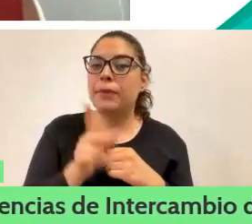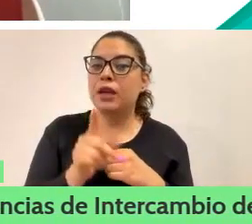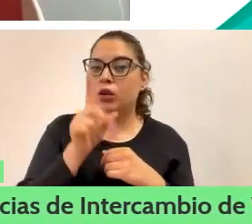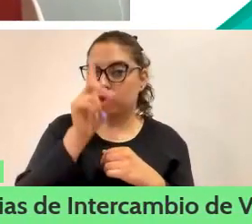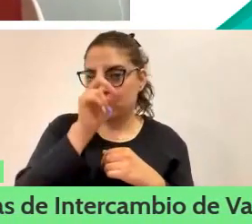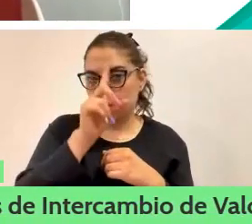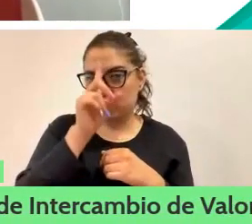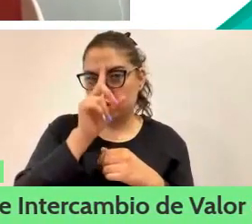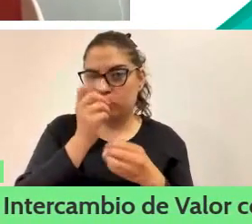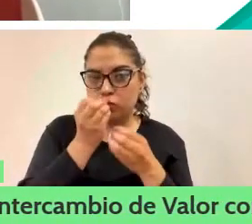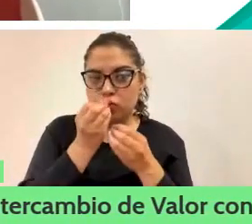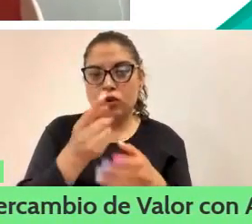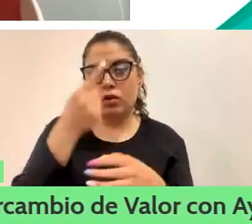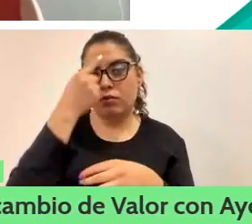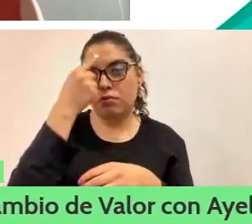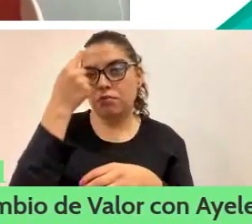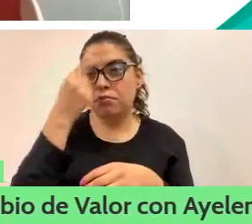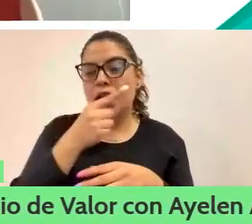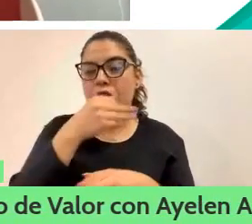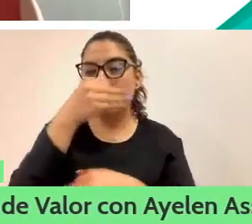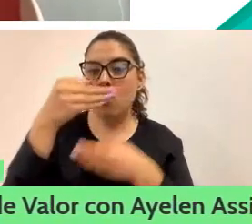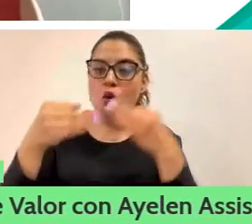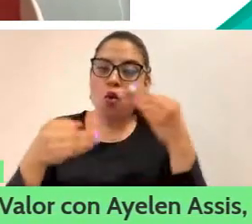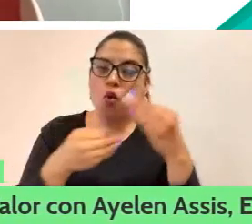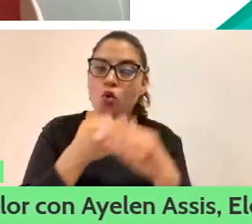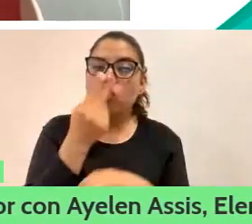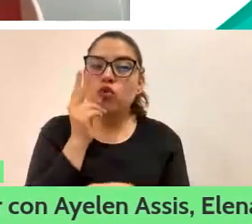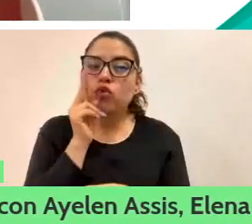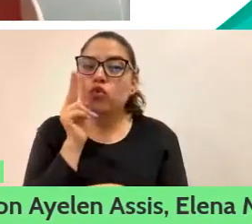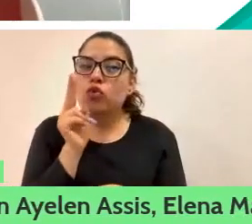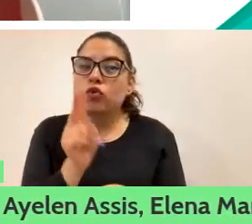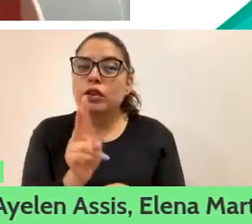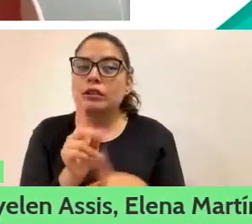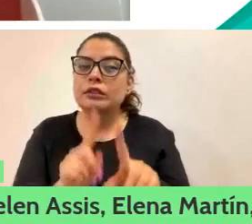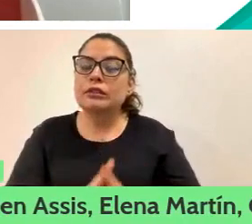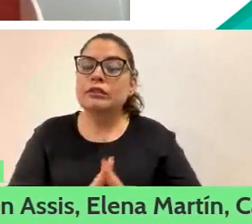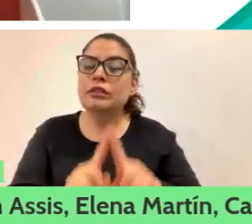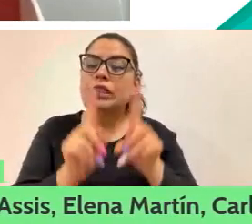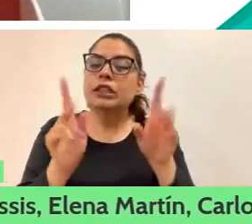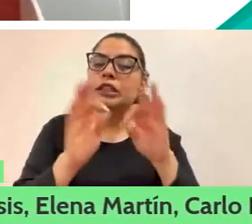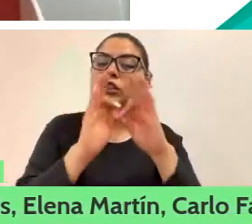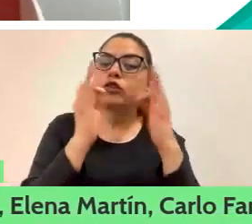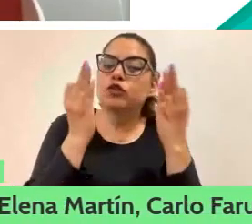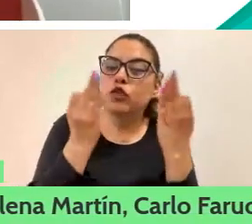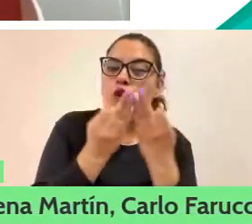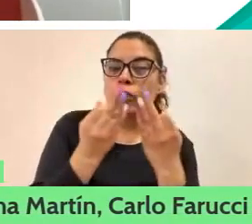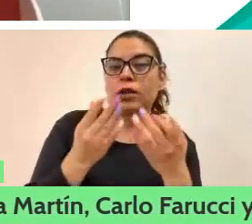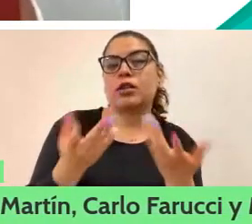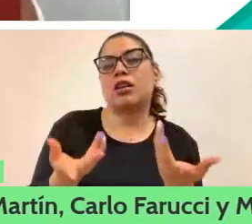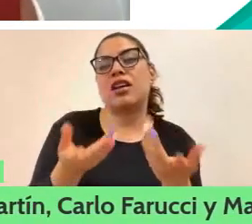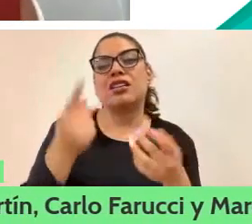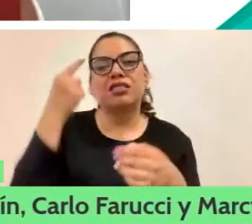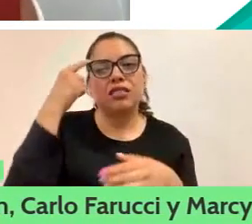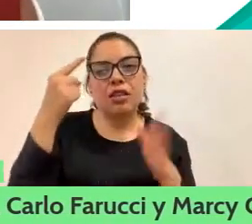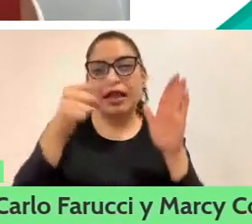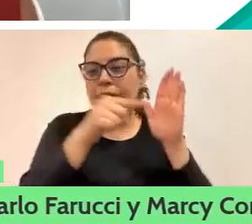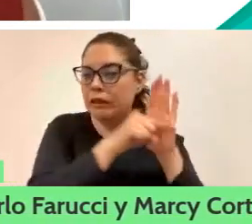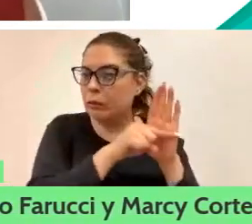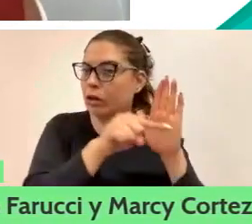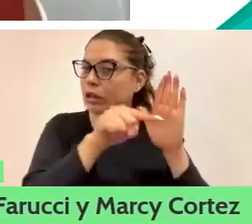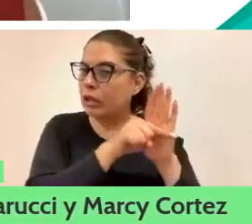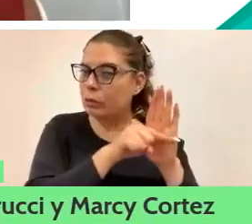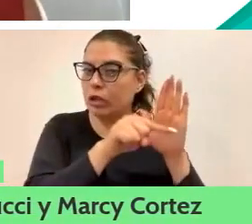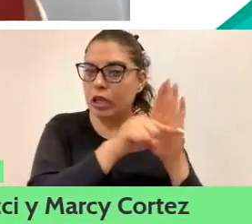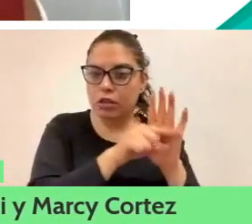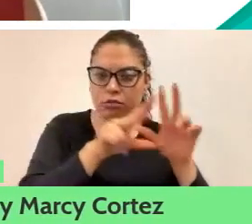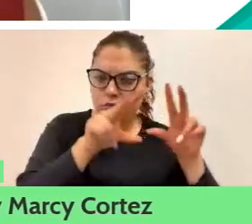acá de los distintos caminos. Si pensemos fuera de la caja, no gestionemos más desde el no se puede, no hay plata, sino al